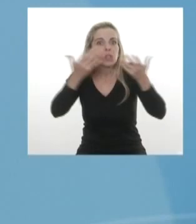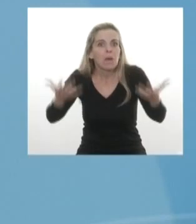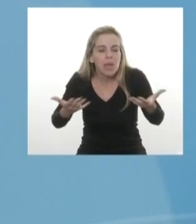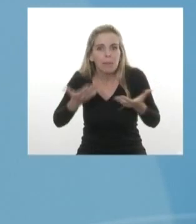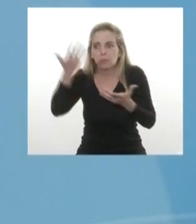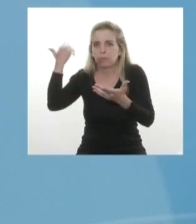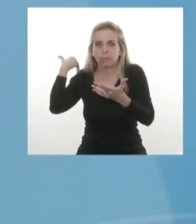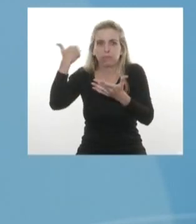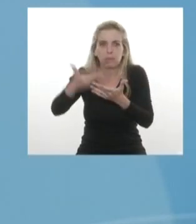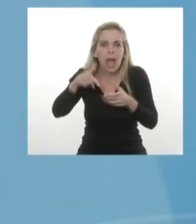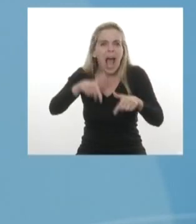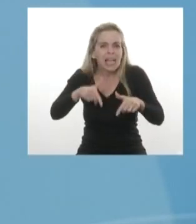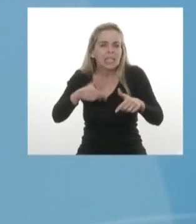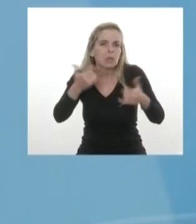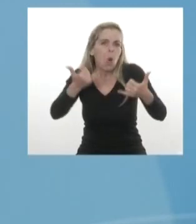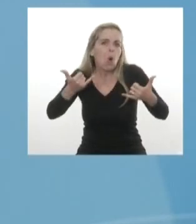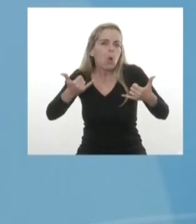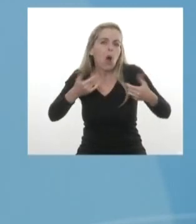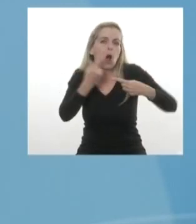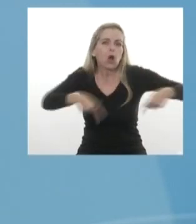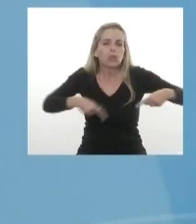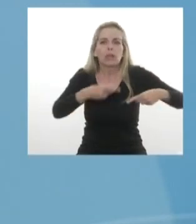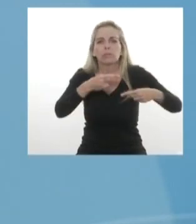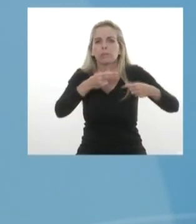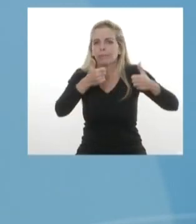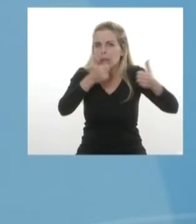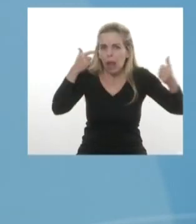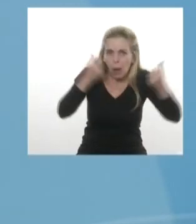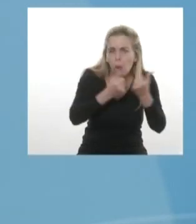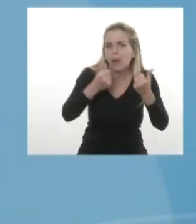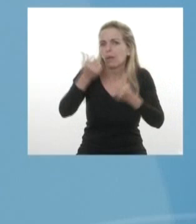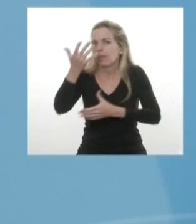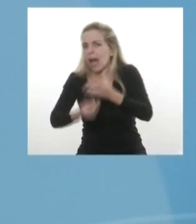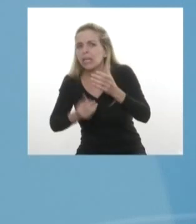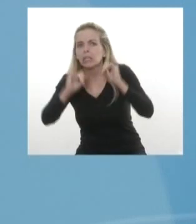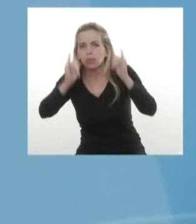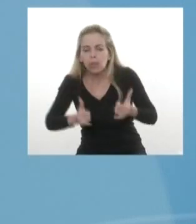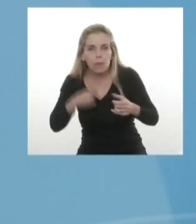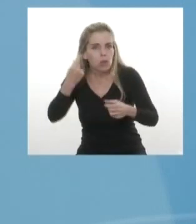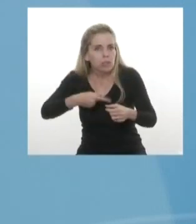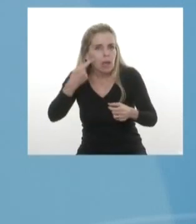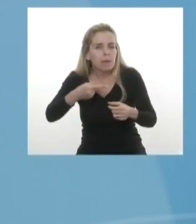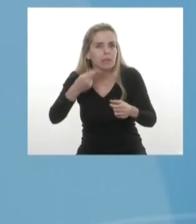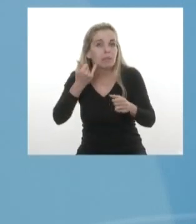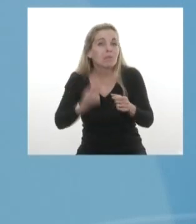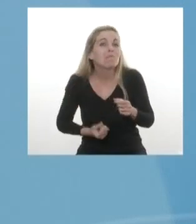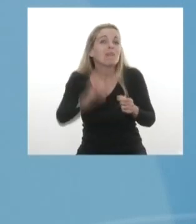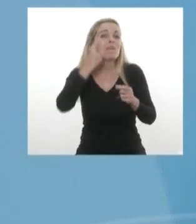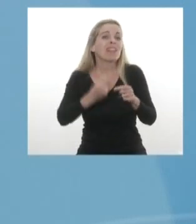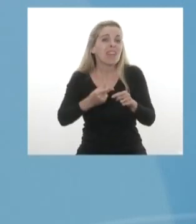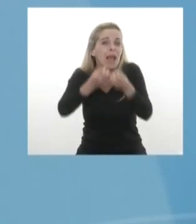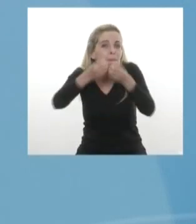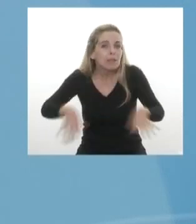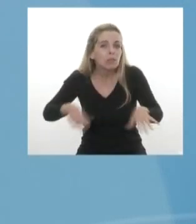aciertos o errores, nunca nos desviamos de aquel objetivo que les marqué cuando esta